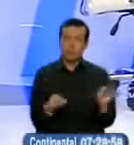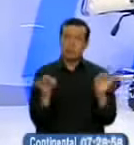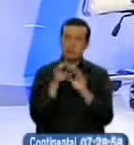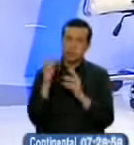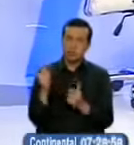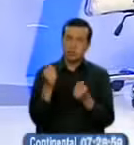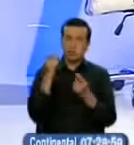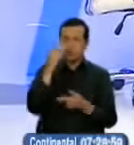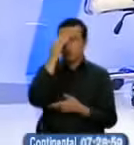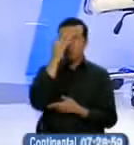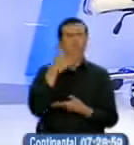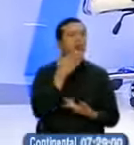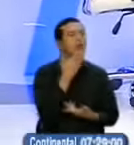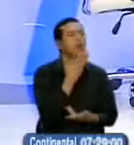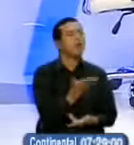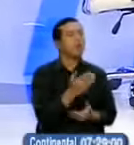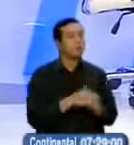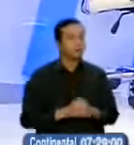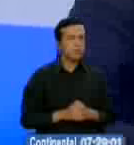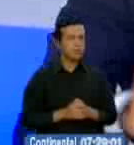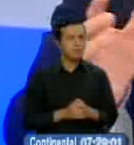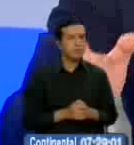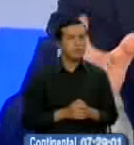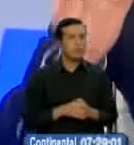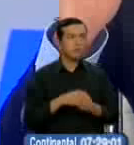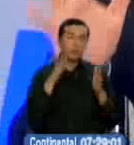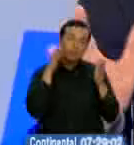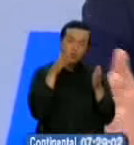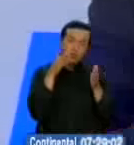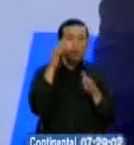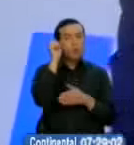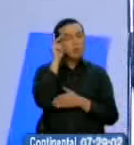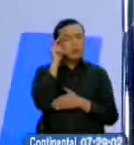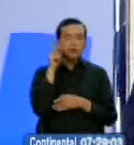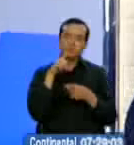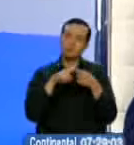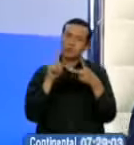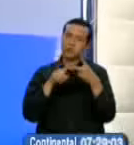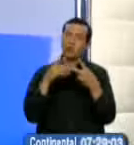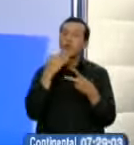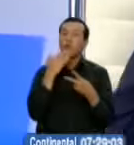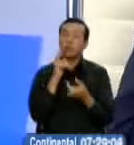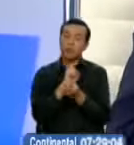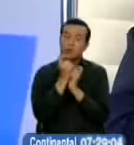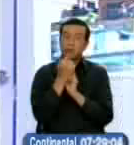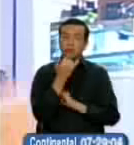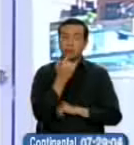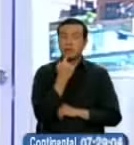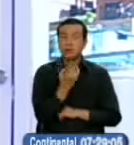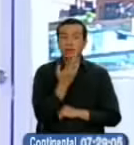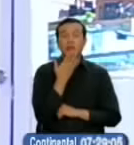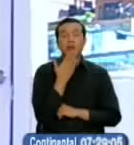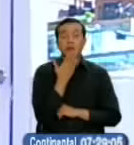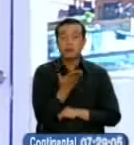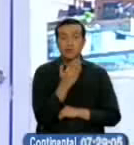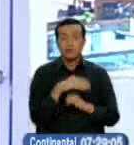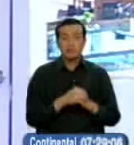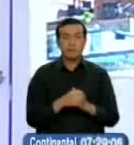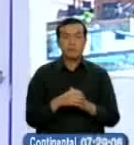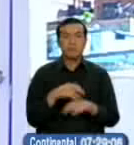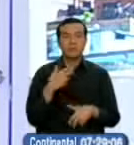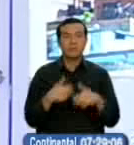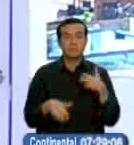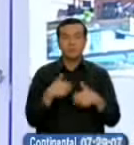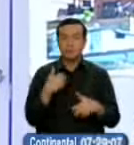en educación. El tema es cómo hacerlo, porque una cosa es focalizar una opinión y otra cosa es cómo corregir lo que estoy a partir de la opinión. Porque el problema